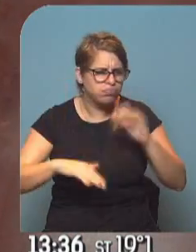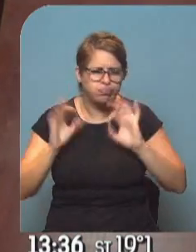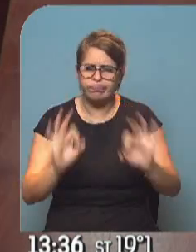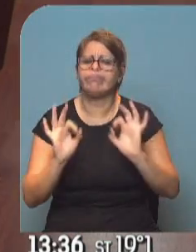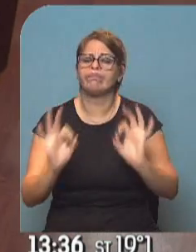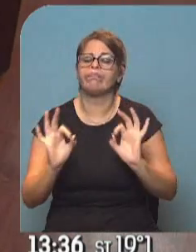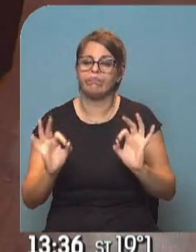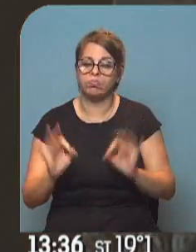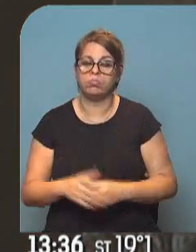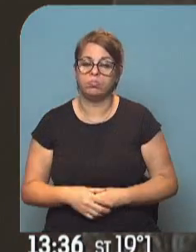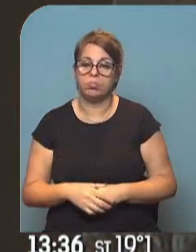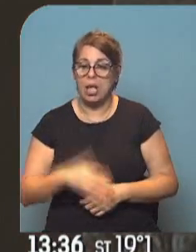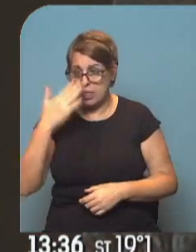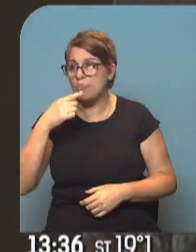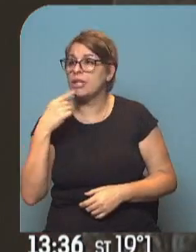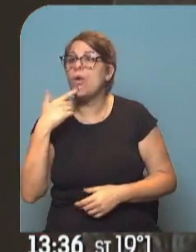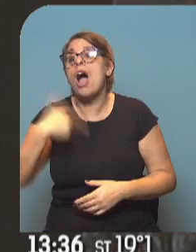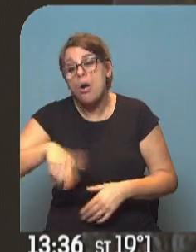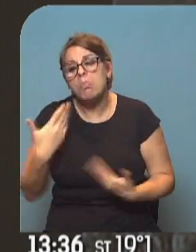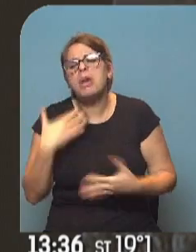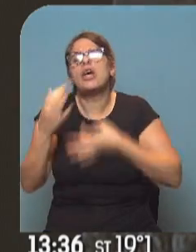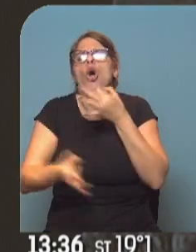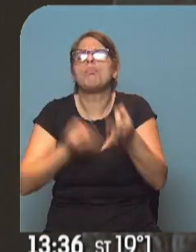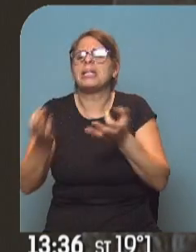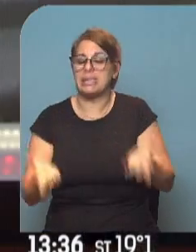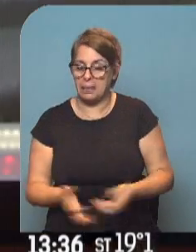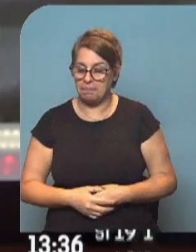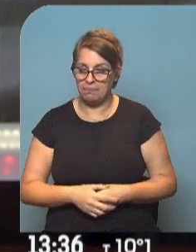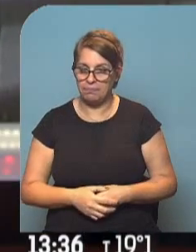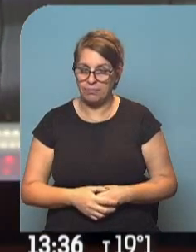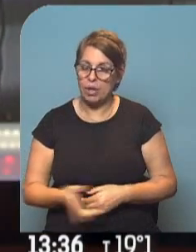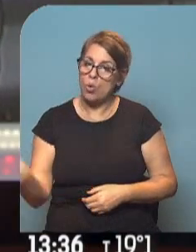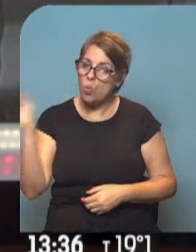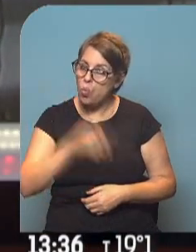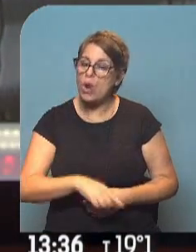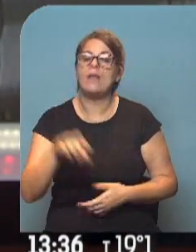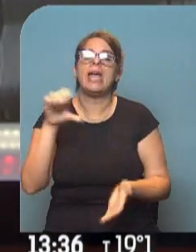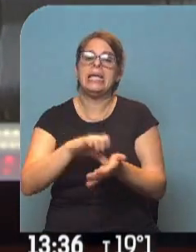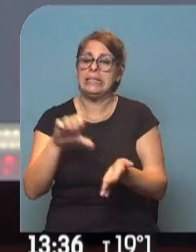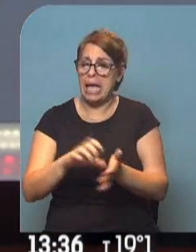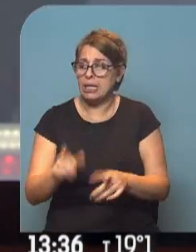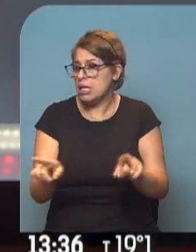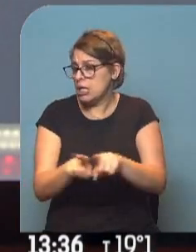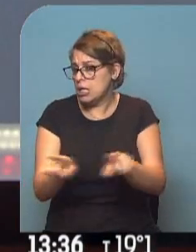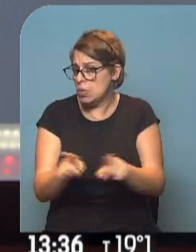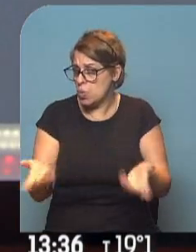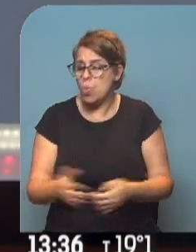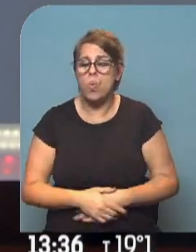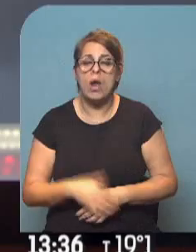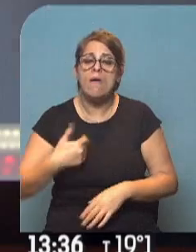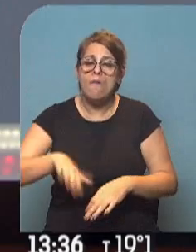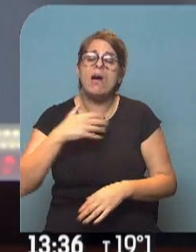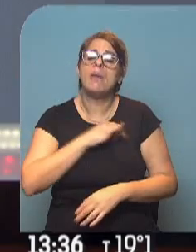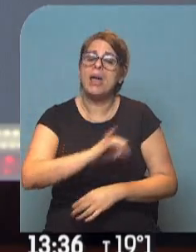de perfeccionar su arsenal nuclear y después dijo, bueno, ahora conversemos. Se muestra como hombre de paz. Volvemos al caso de Irán, es decir, es la misma cosa. Vas a